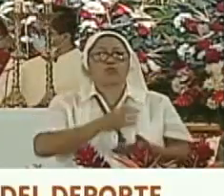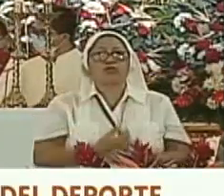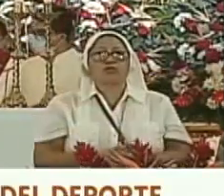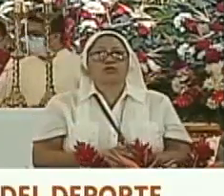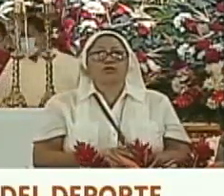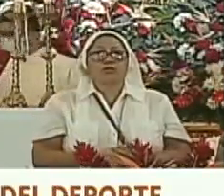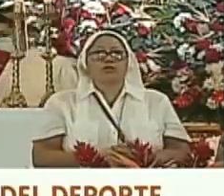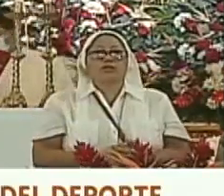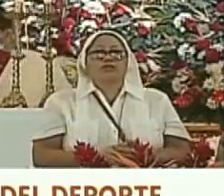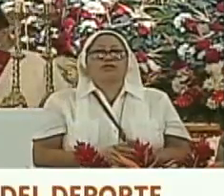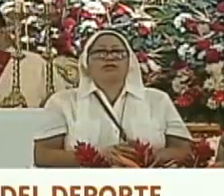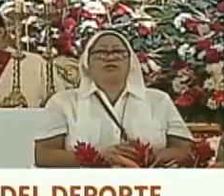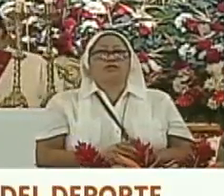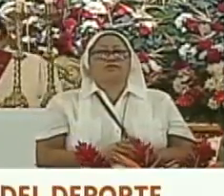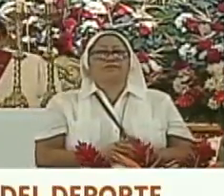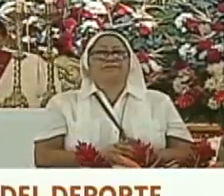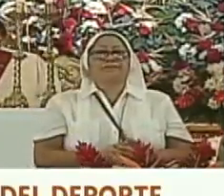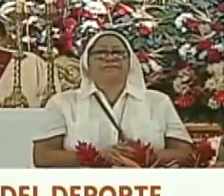tu gloria